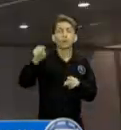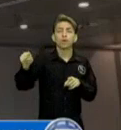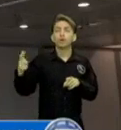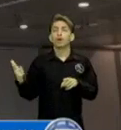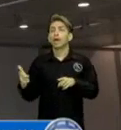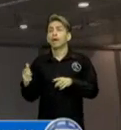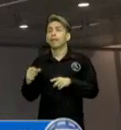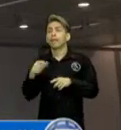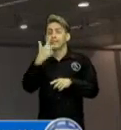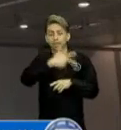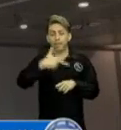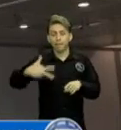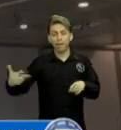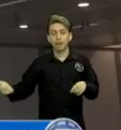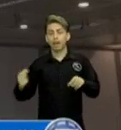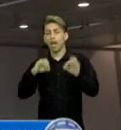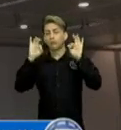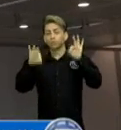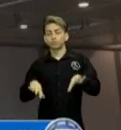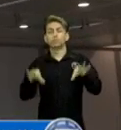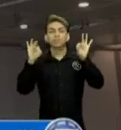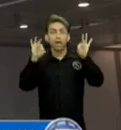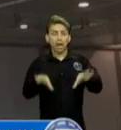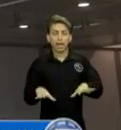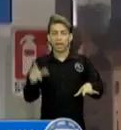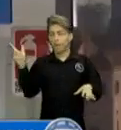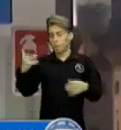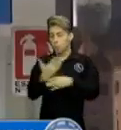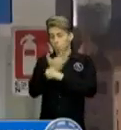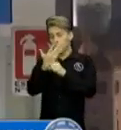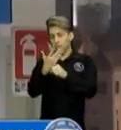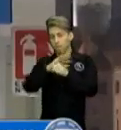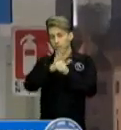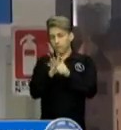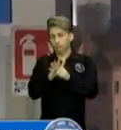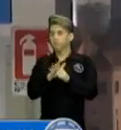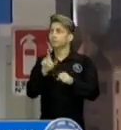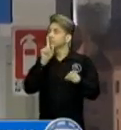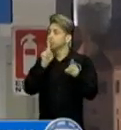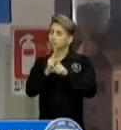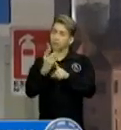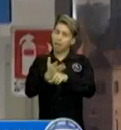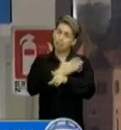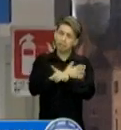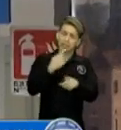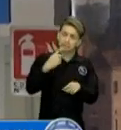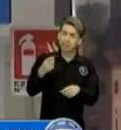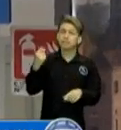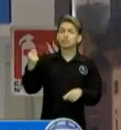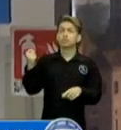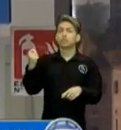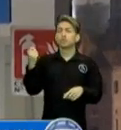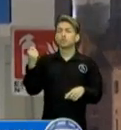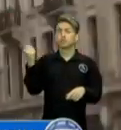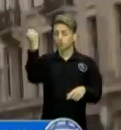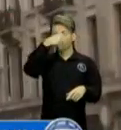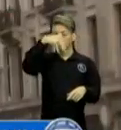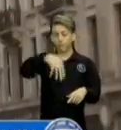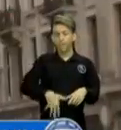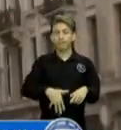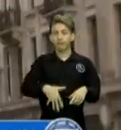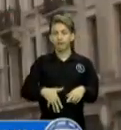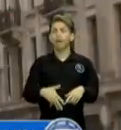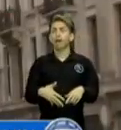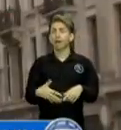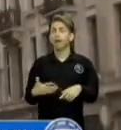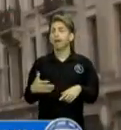Australia. Anteriormente se informó sobre una mutación similar identificada en Sudáfrica. Para prevenir la propagación del virus,